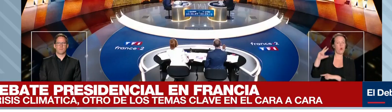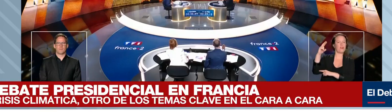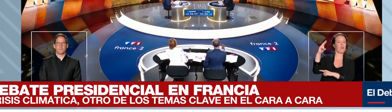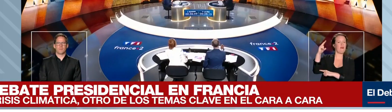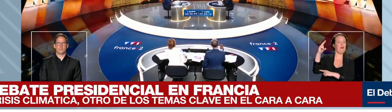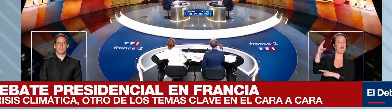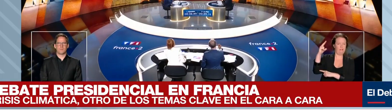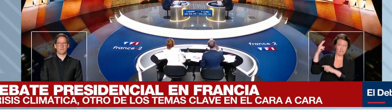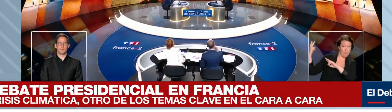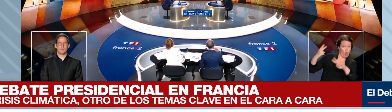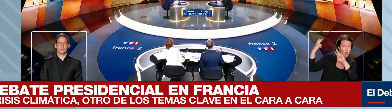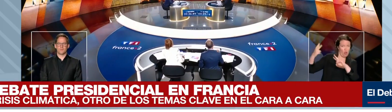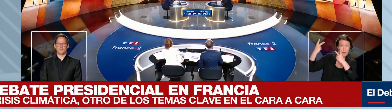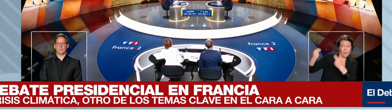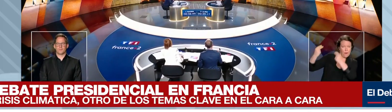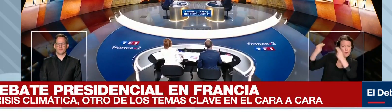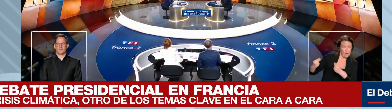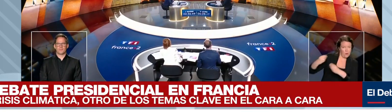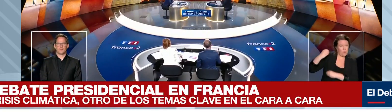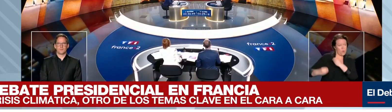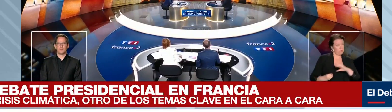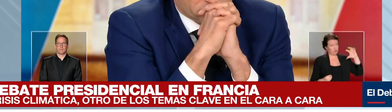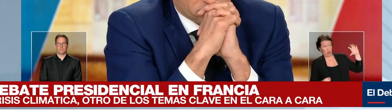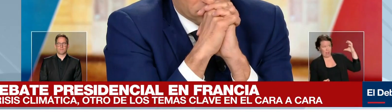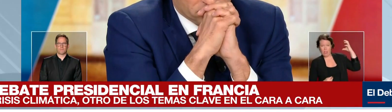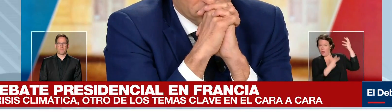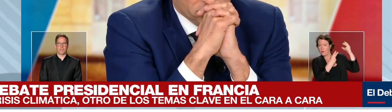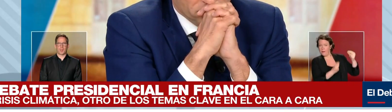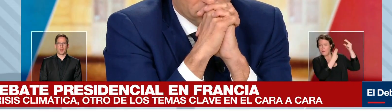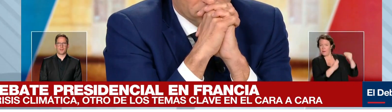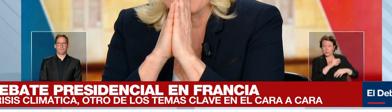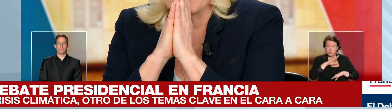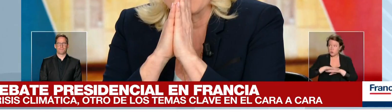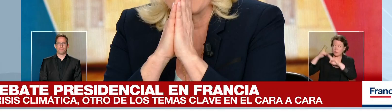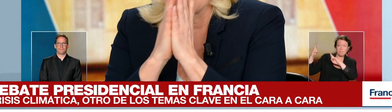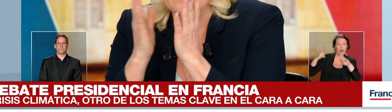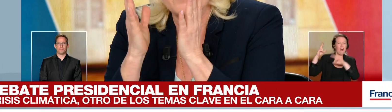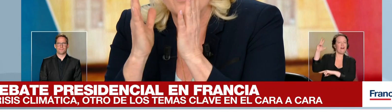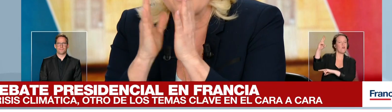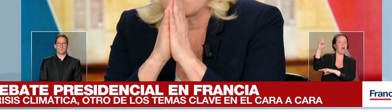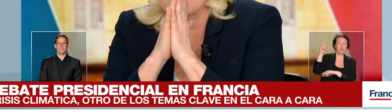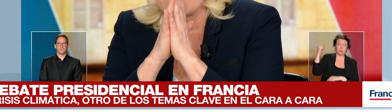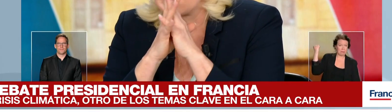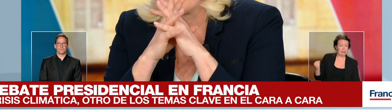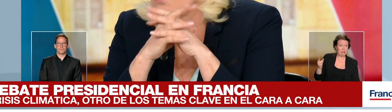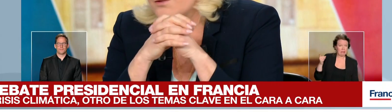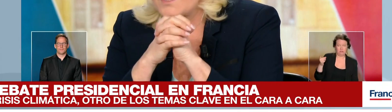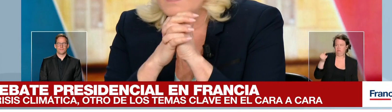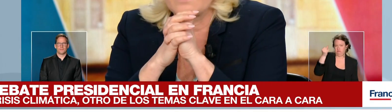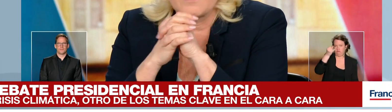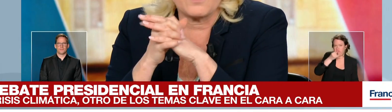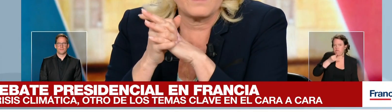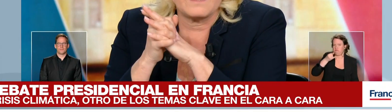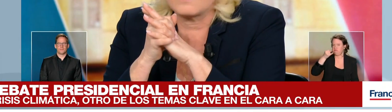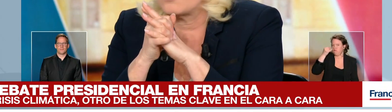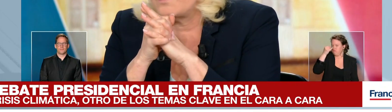También en cuanto a la energía eólica y la energía solar, usted ha defendido la energía eólica, que es lo peor